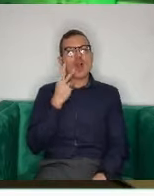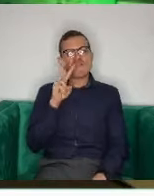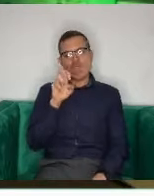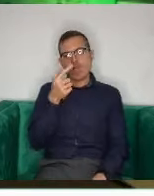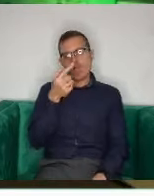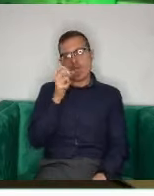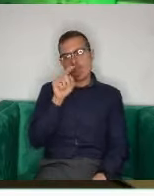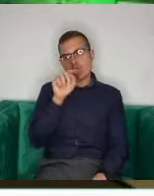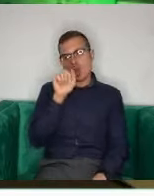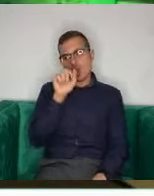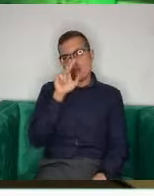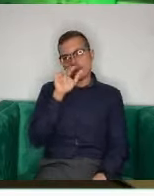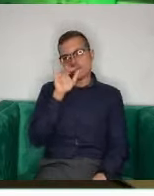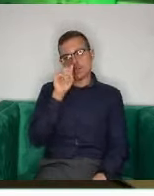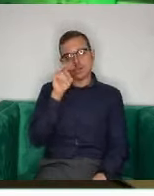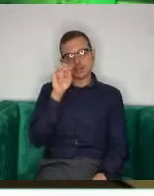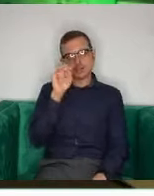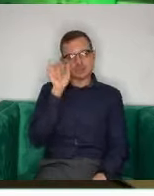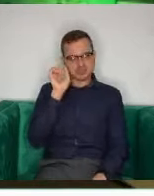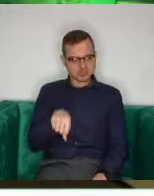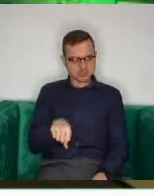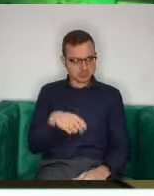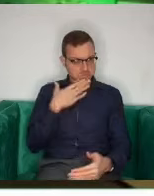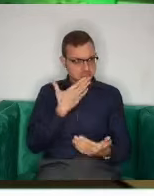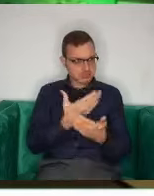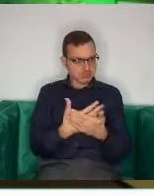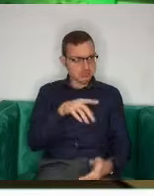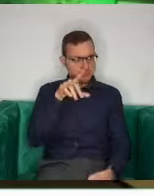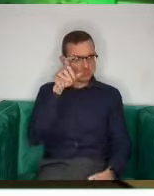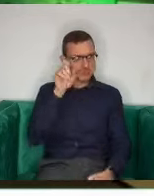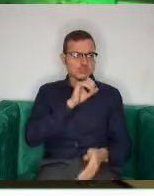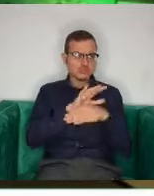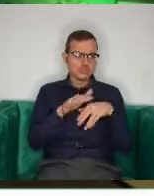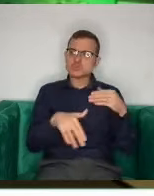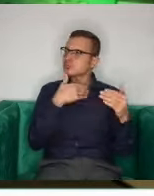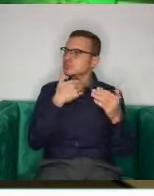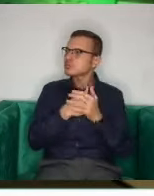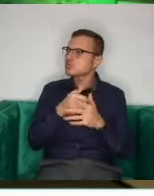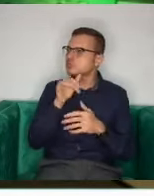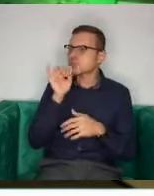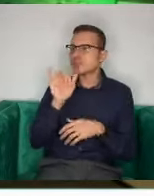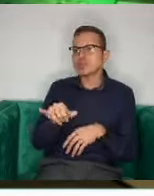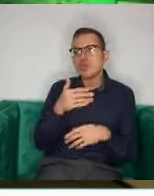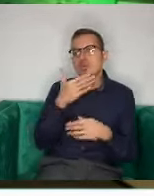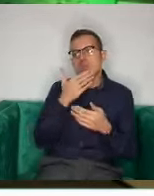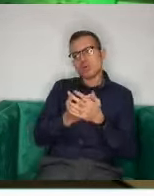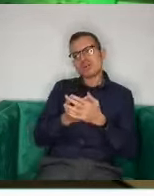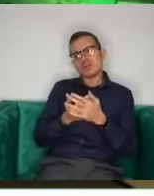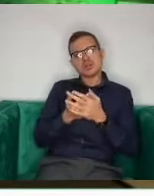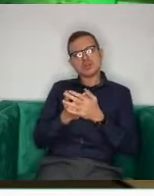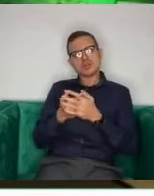opino que se puede hacer. Yo creo que todos tenemos ese potencial de hacerlo, porque podemos consumir quizás